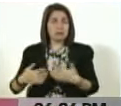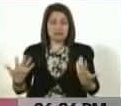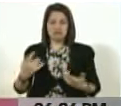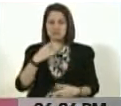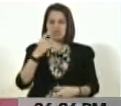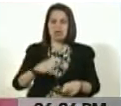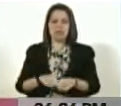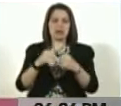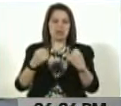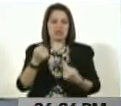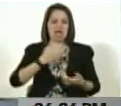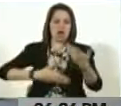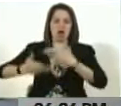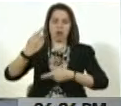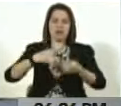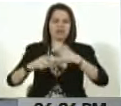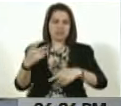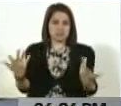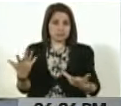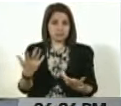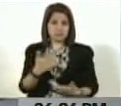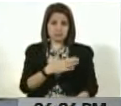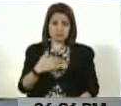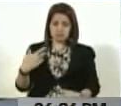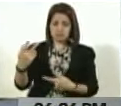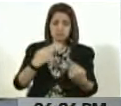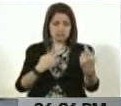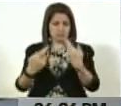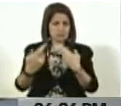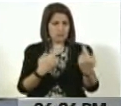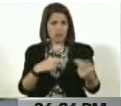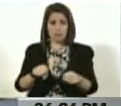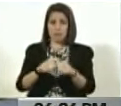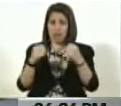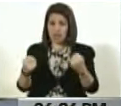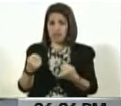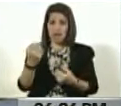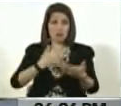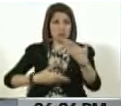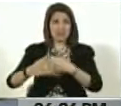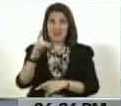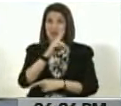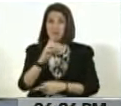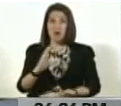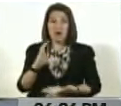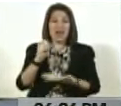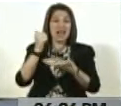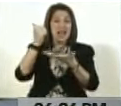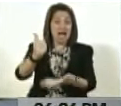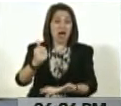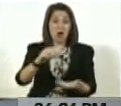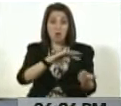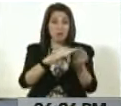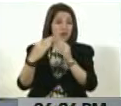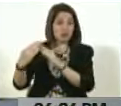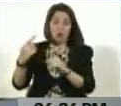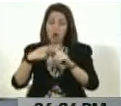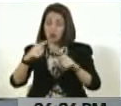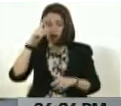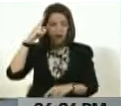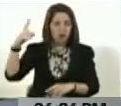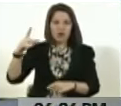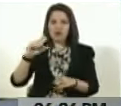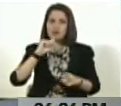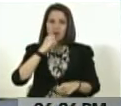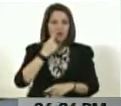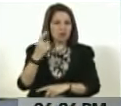panaderías comerciales y pretenden tener una relación con nosotros de panadería comercial. No, nosotros somos panadería comunitaria, somos otra lógica, somos otros códigos. Otra